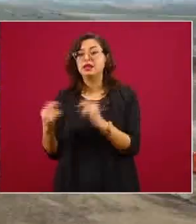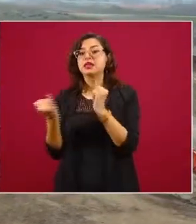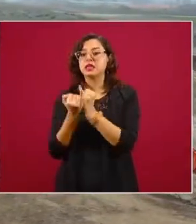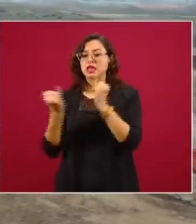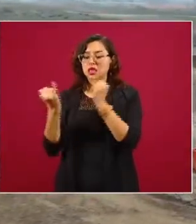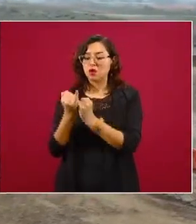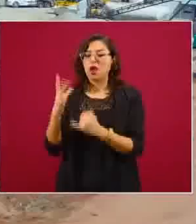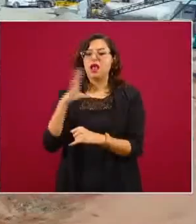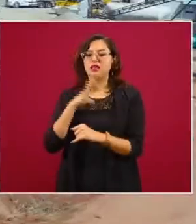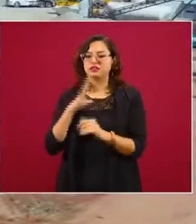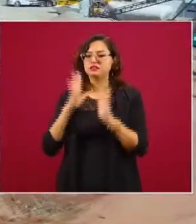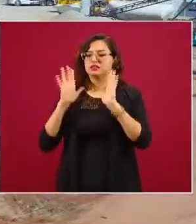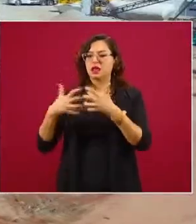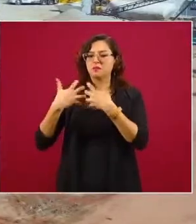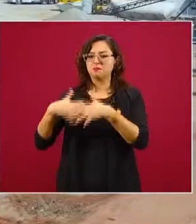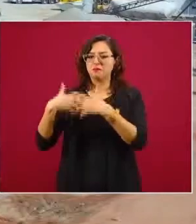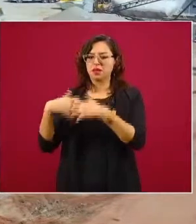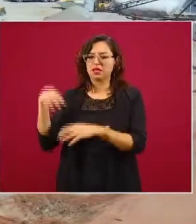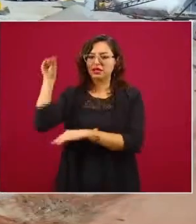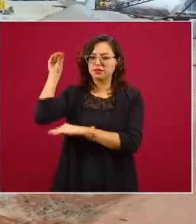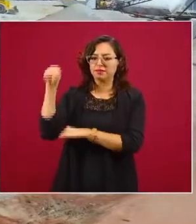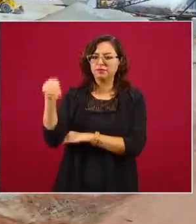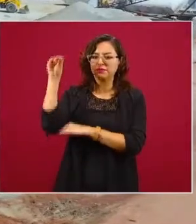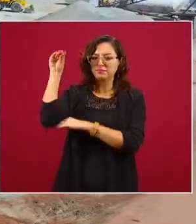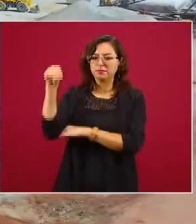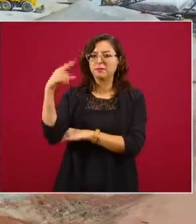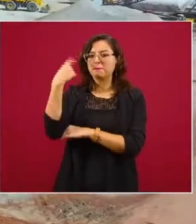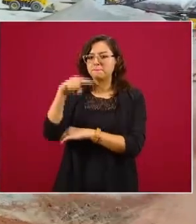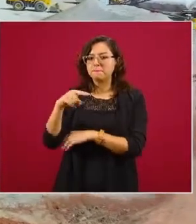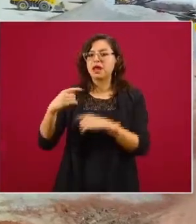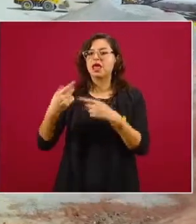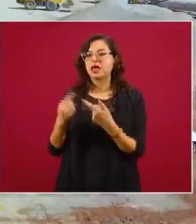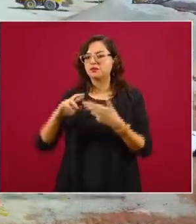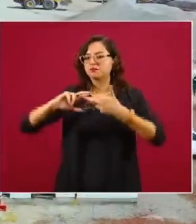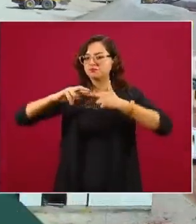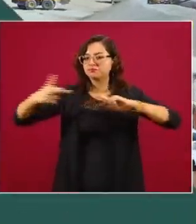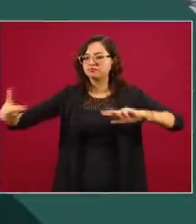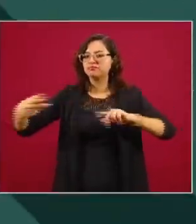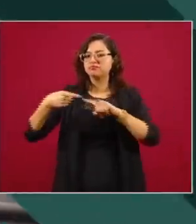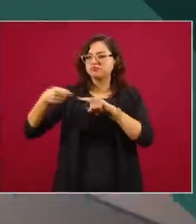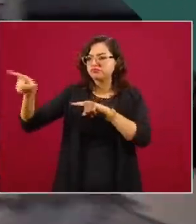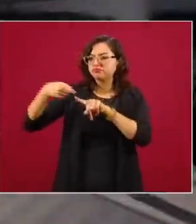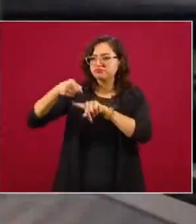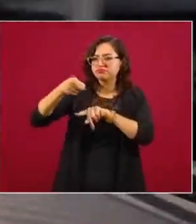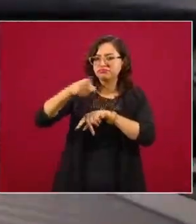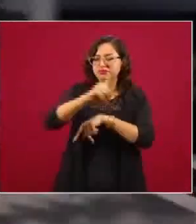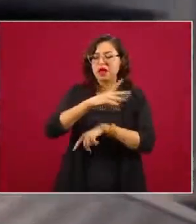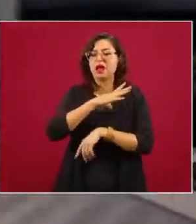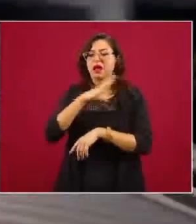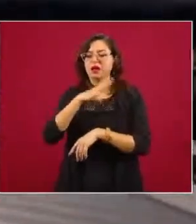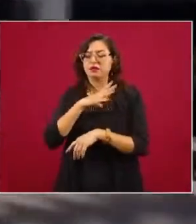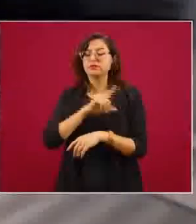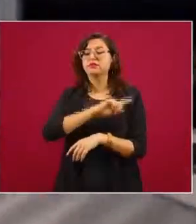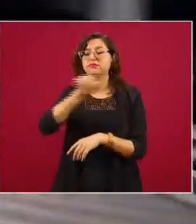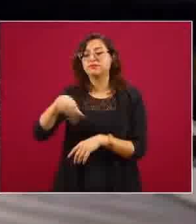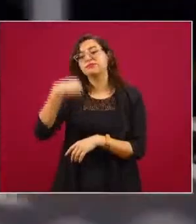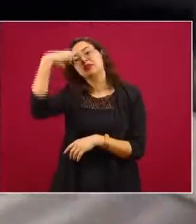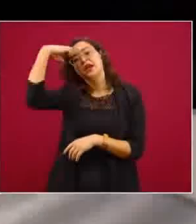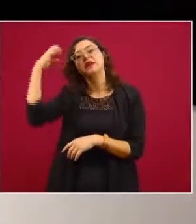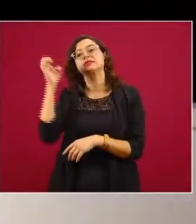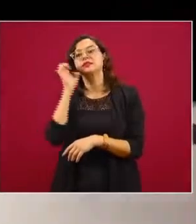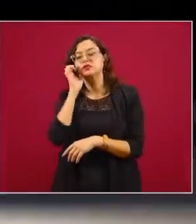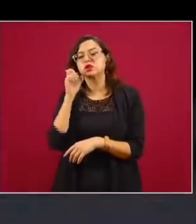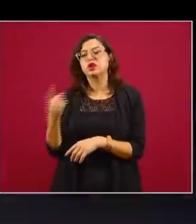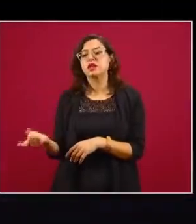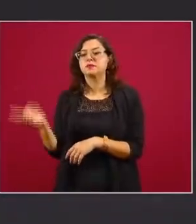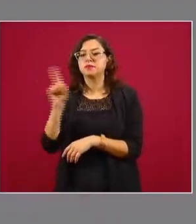grúa telescópica. Se continúa con el tendido de cable para el sistema de tierra física. En el estacionamiento y terminal intermodal